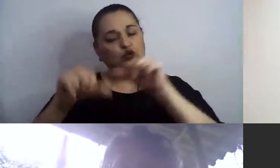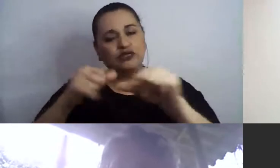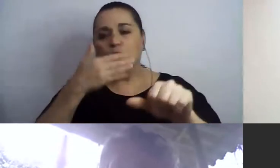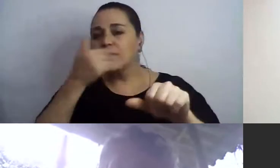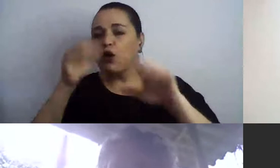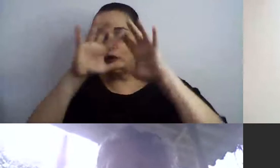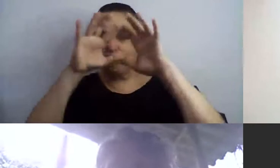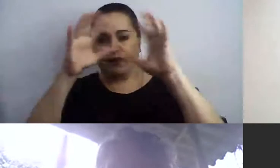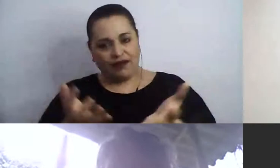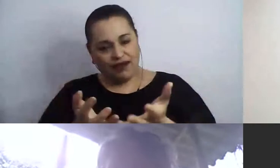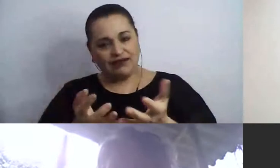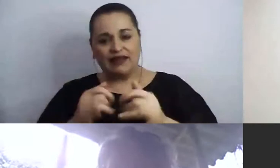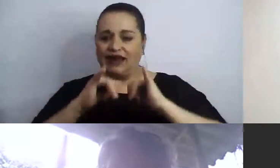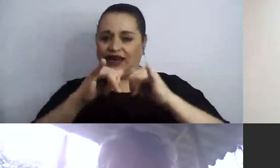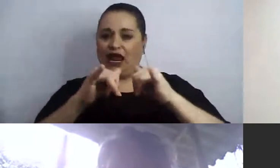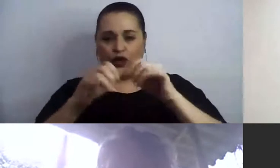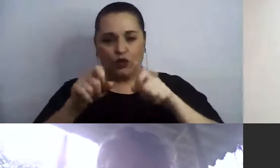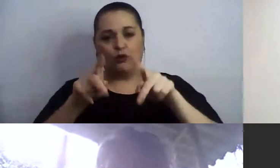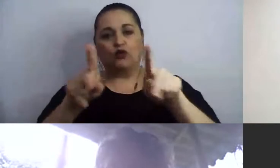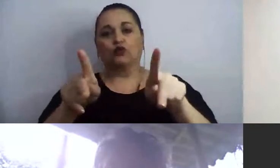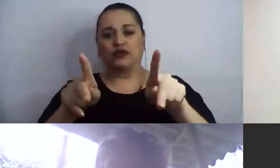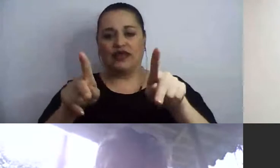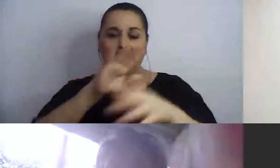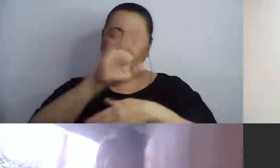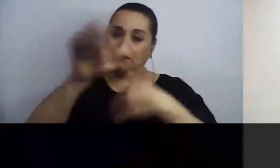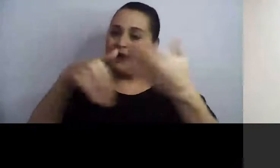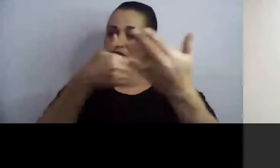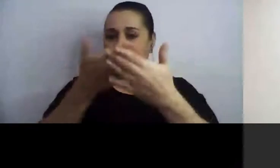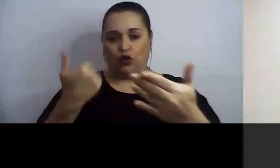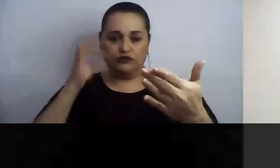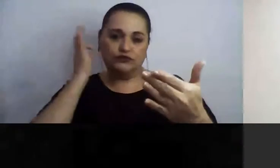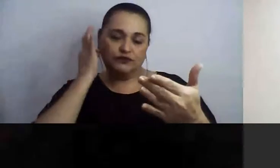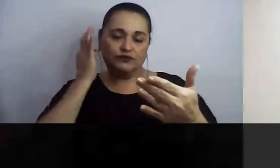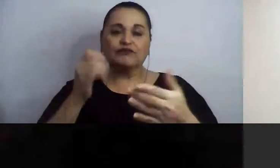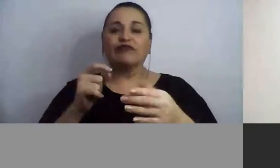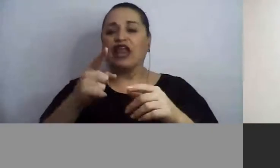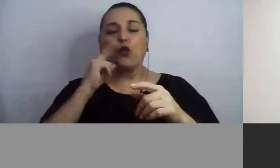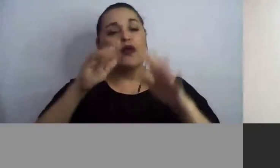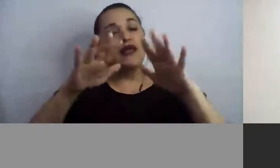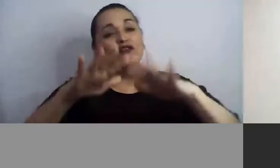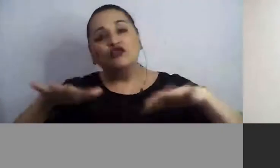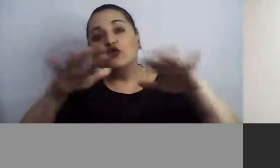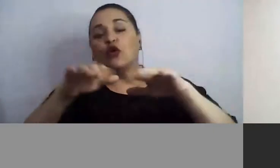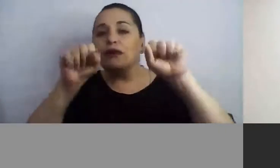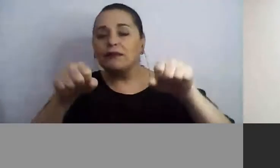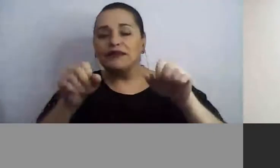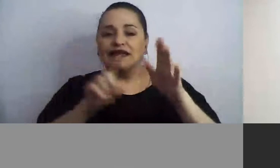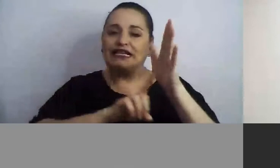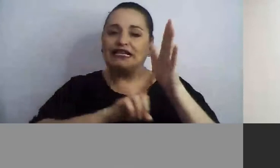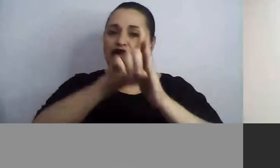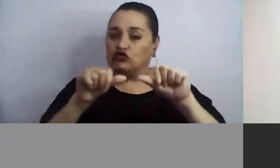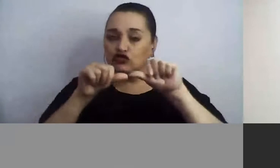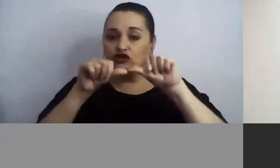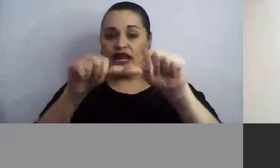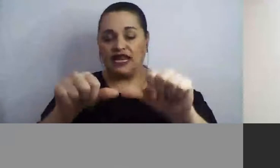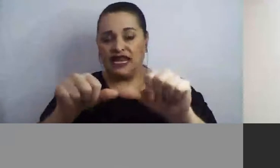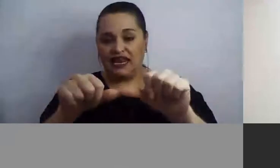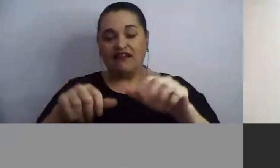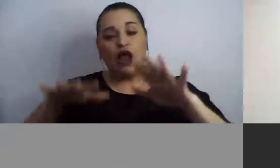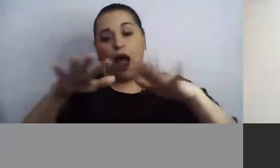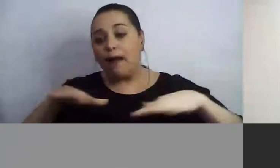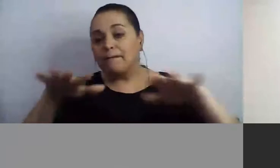planeta y la igualdad de oportunidades para todas y todos, en un entorno que permita el desarrollo sostenible y en un